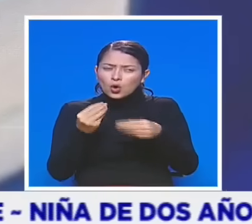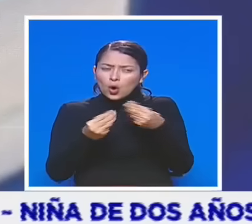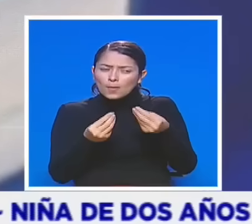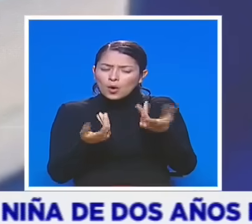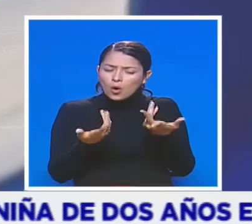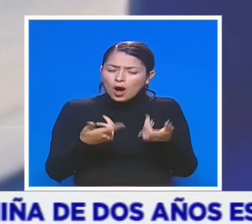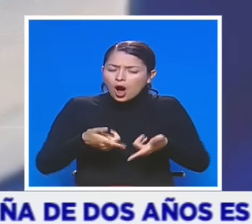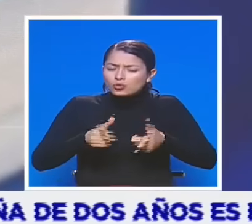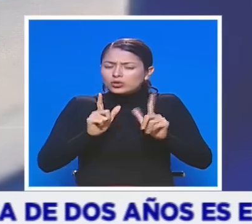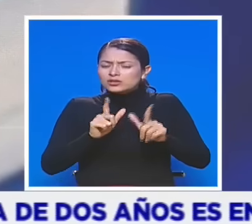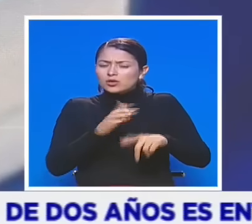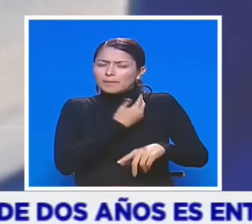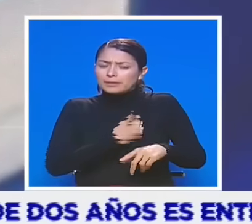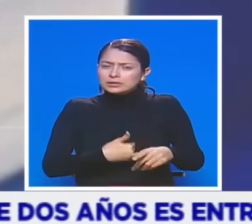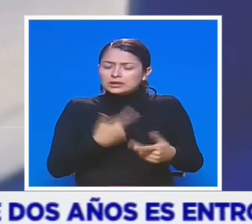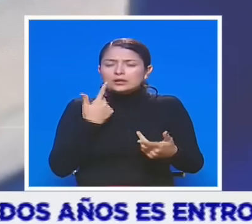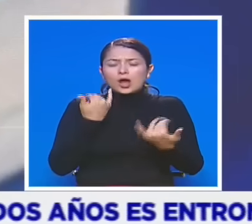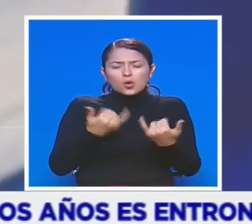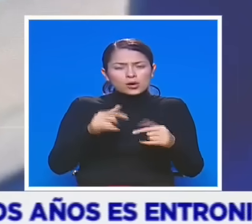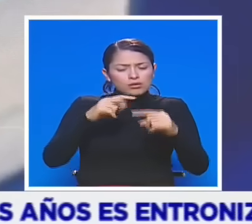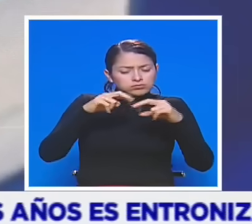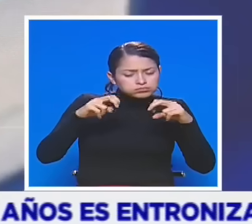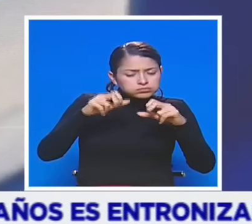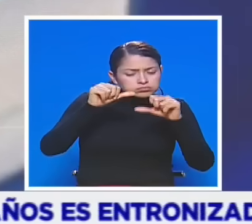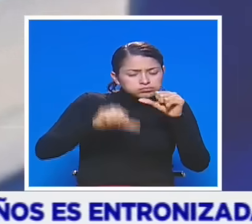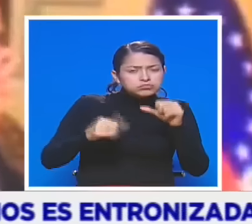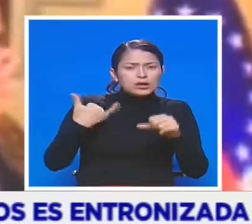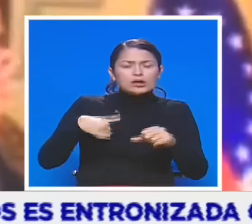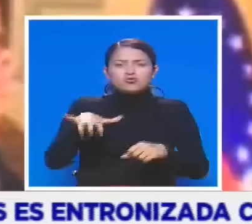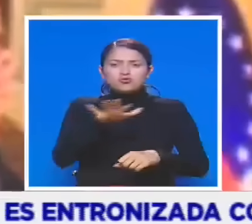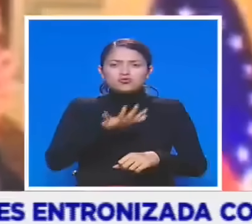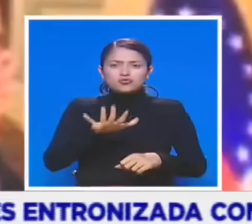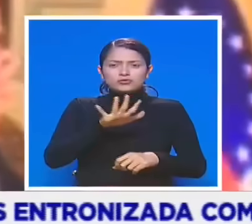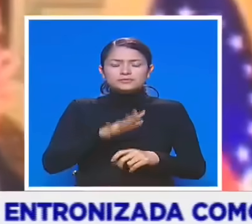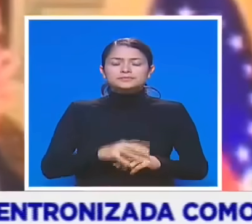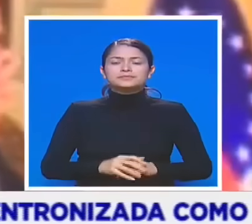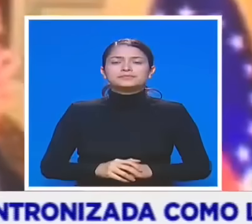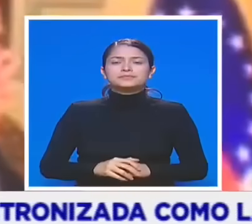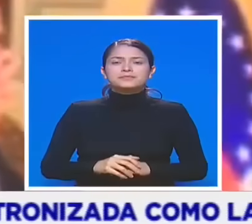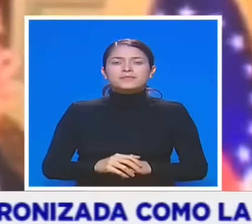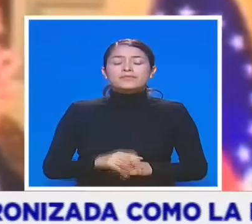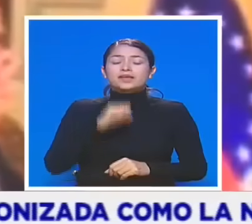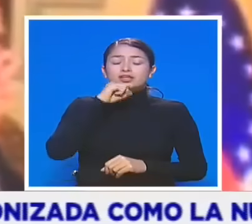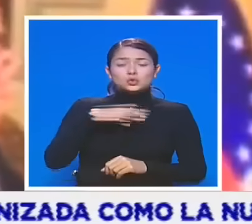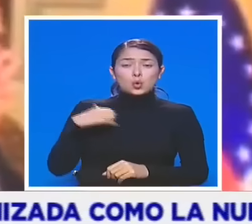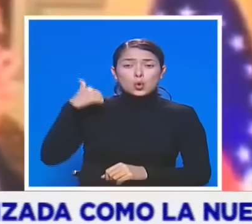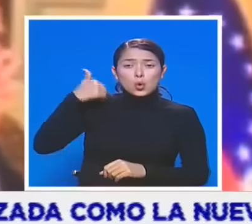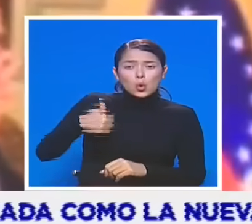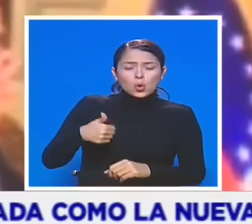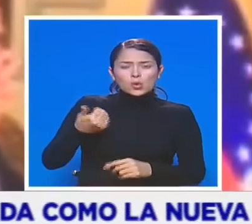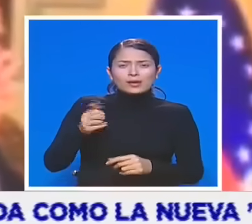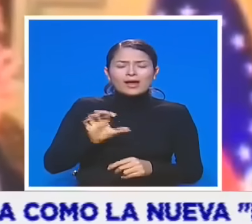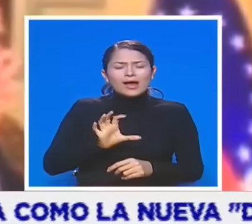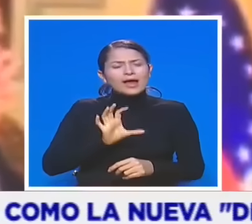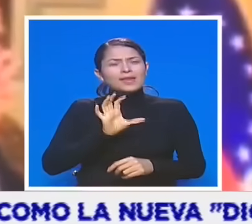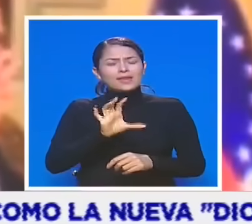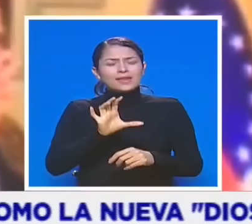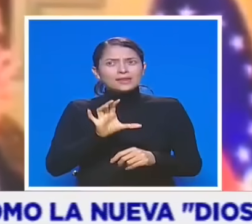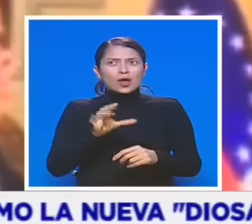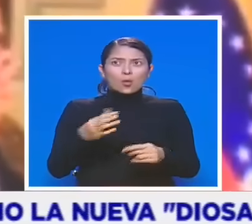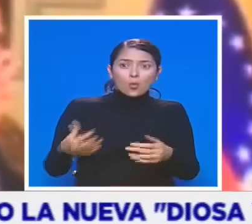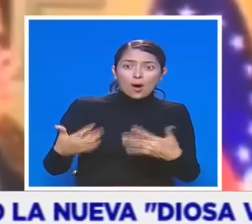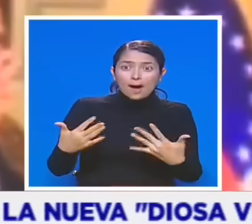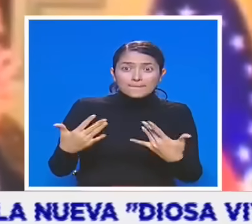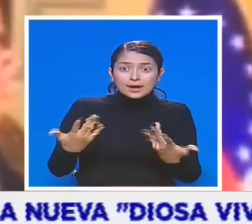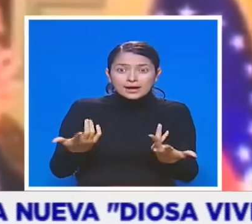revisar medidas de este tipo que se han dado en la región. Bueno, sí, históricamente los estados de excepción han sido utilizados